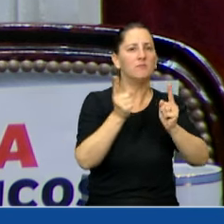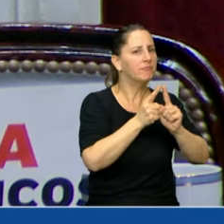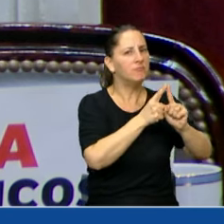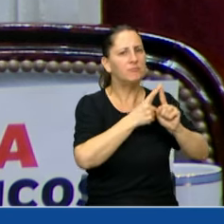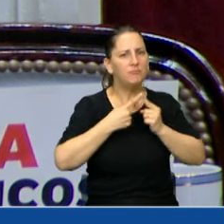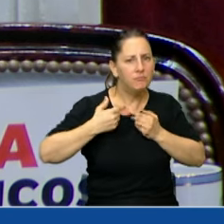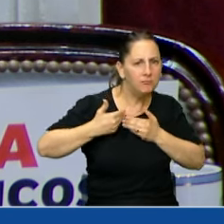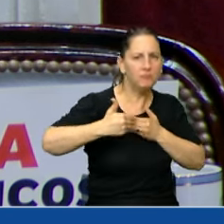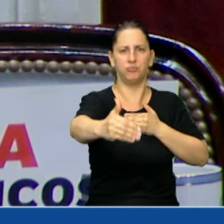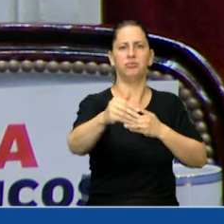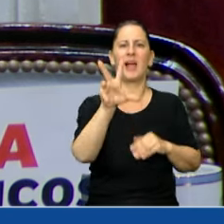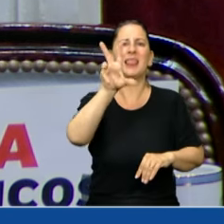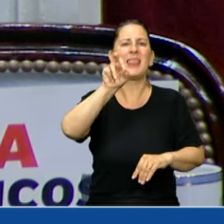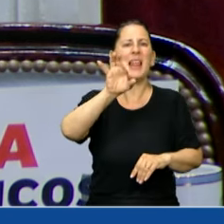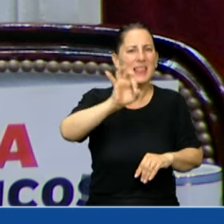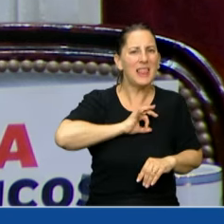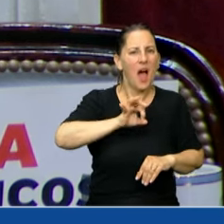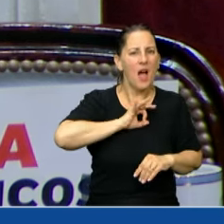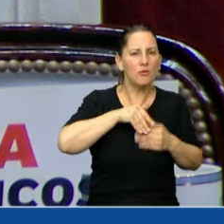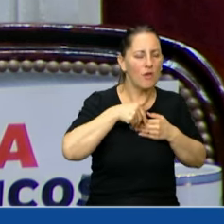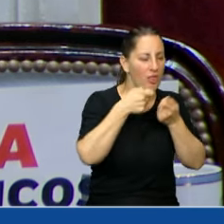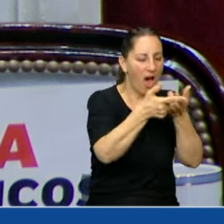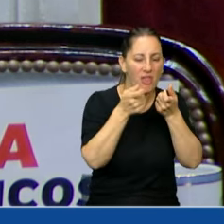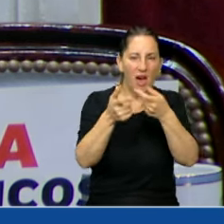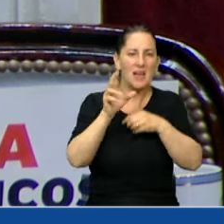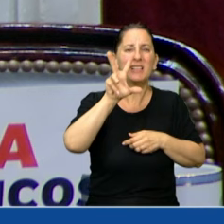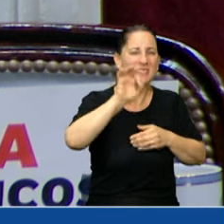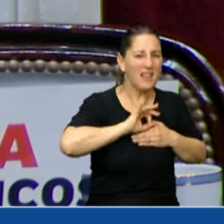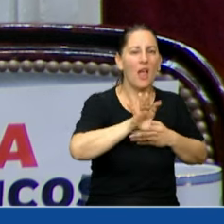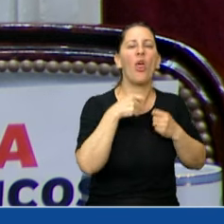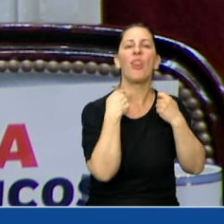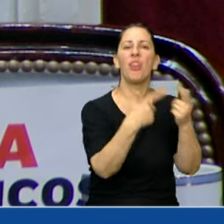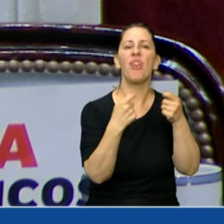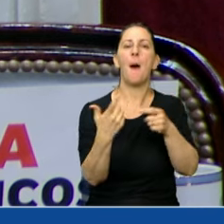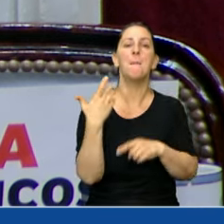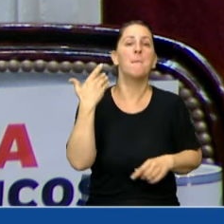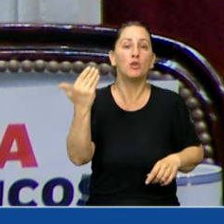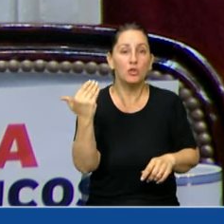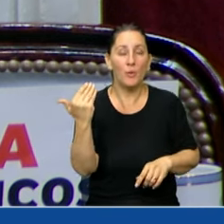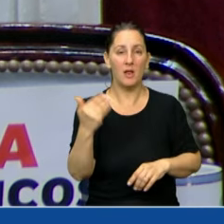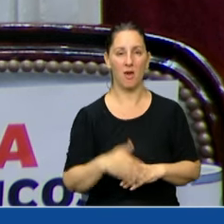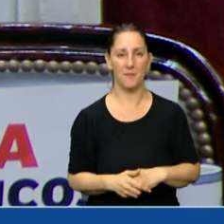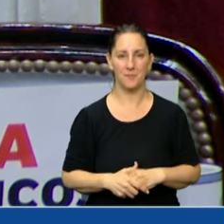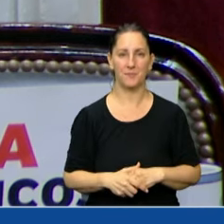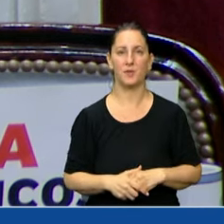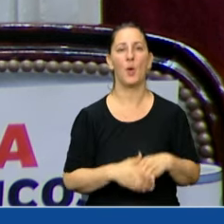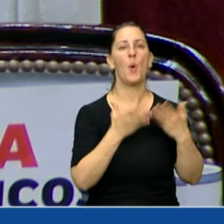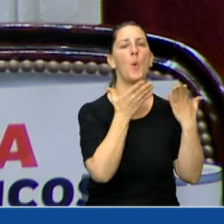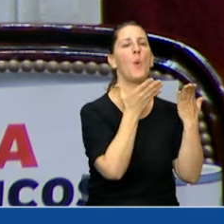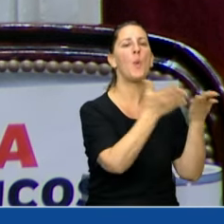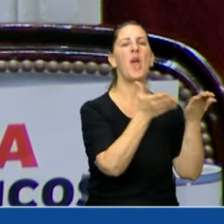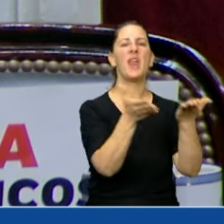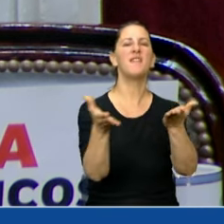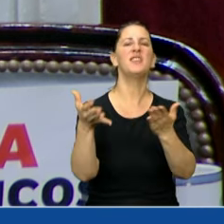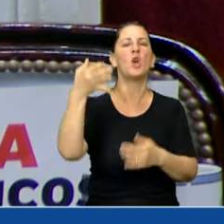años 30 años la posibilidad de beneficios